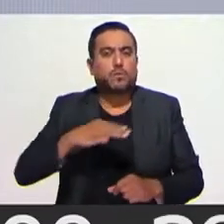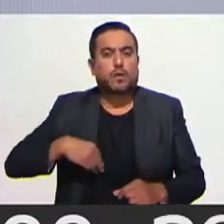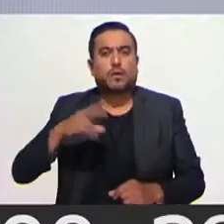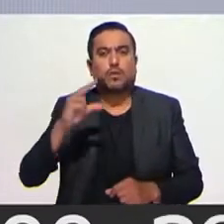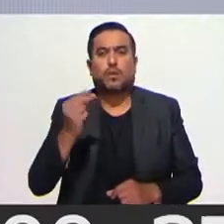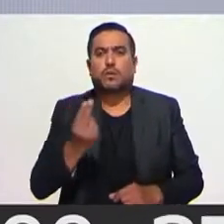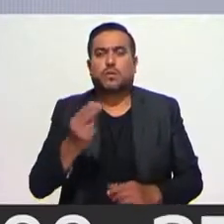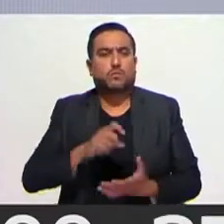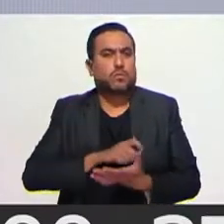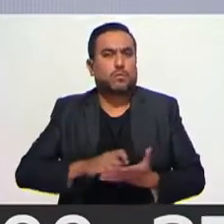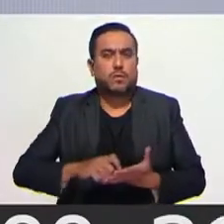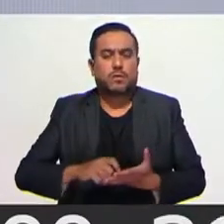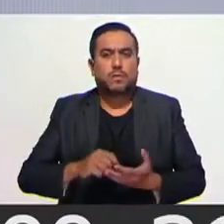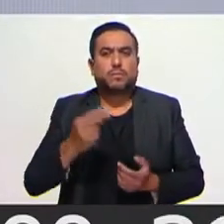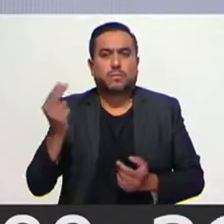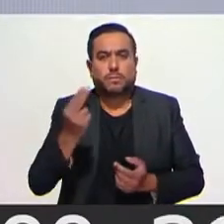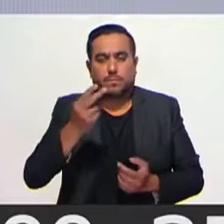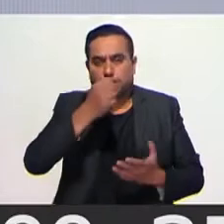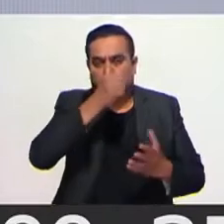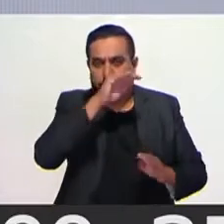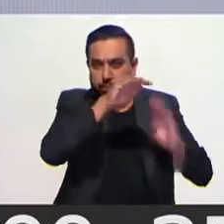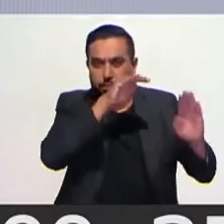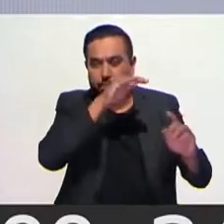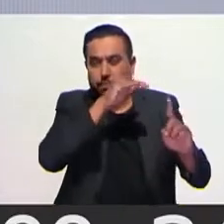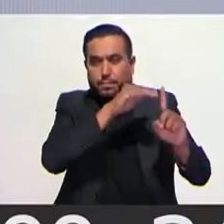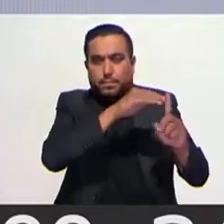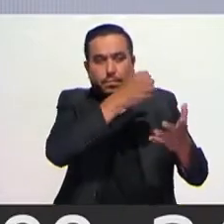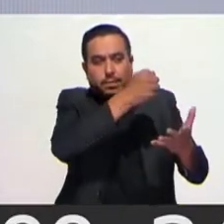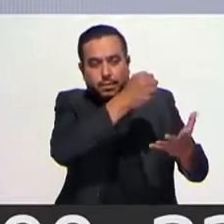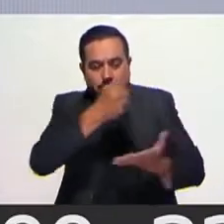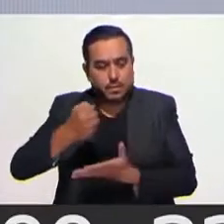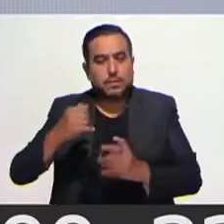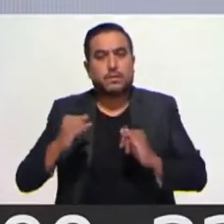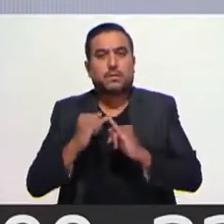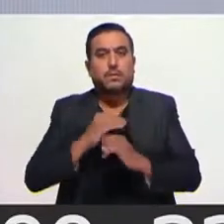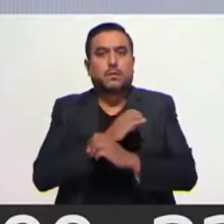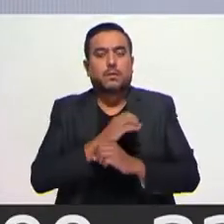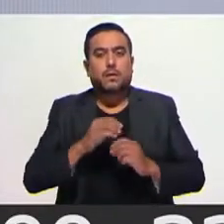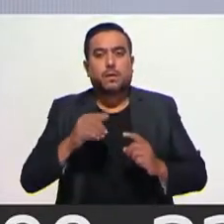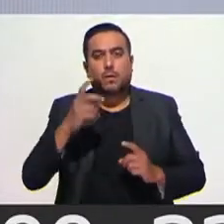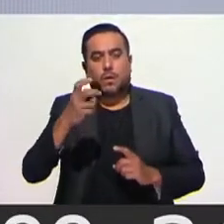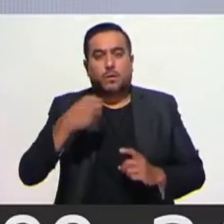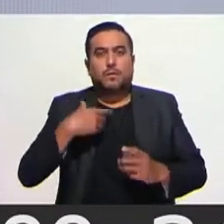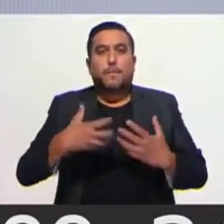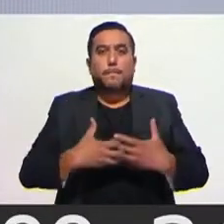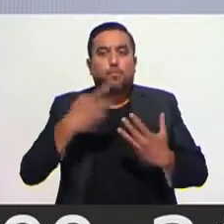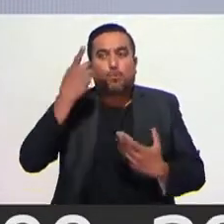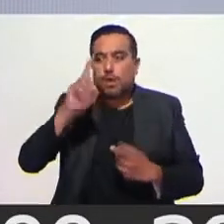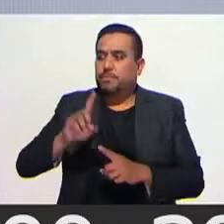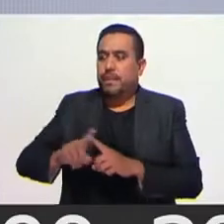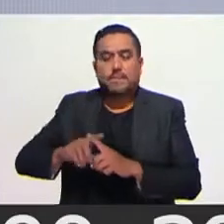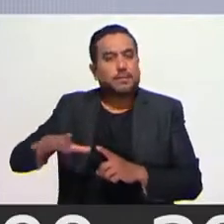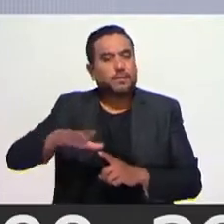necesitamos comprarlas. Solamente la gestión que tenemos que hacer con las instituciones educativas. Y para ello he estado con empresarios y también